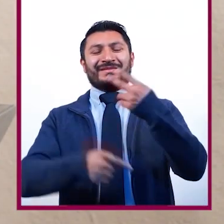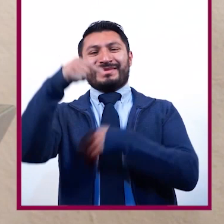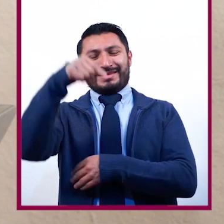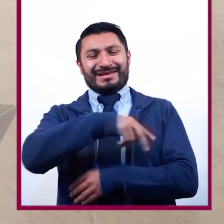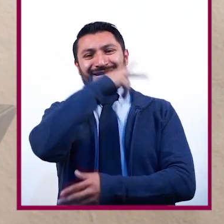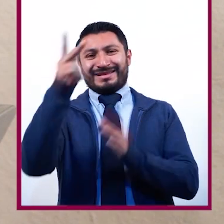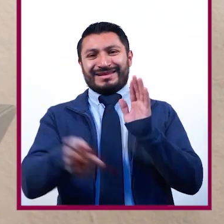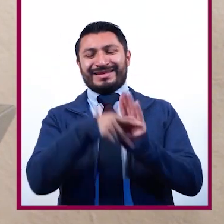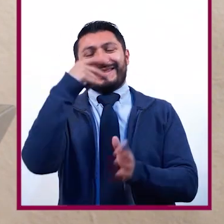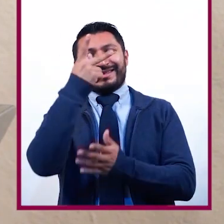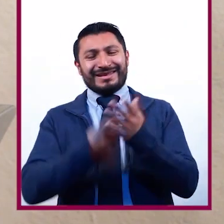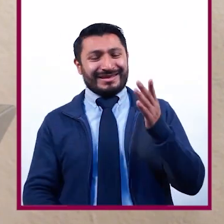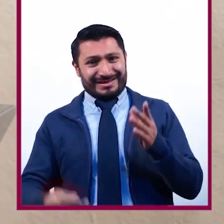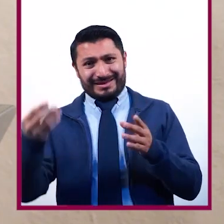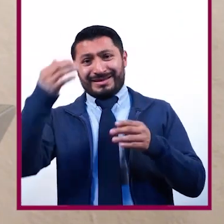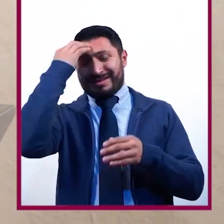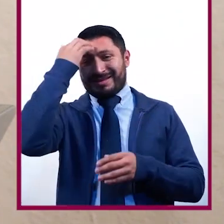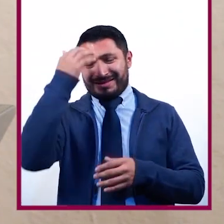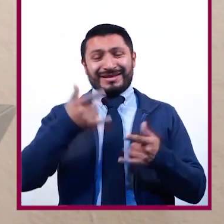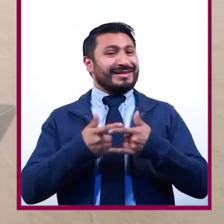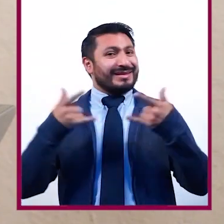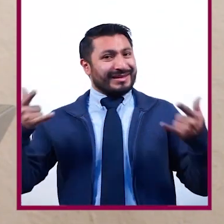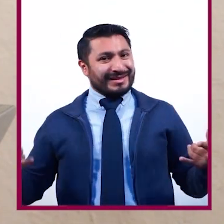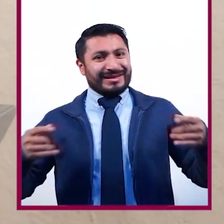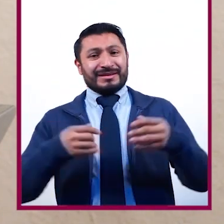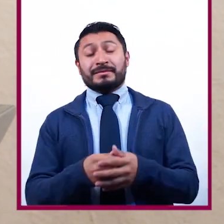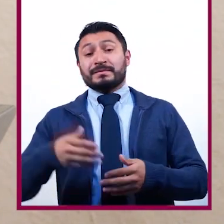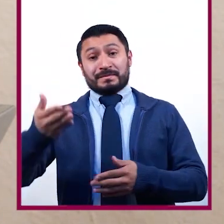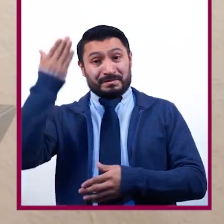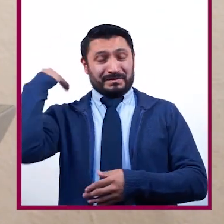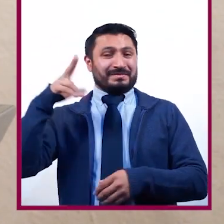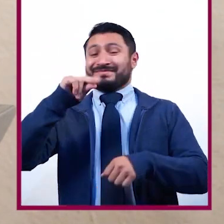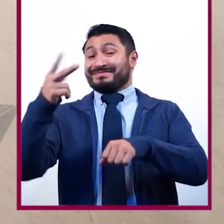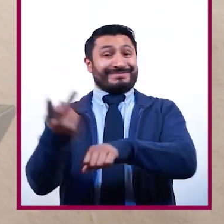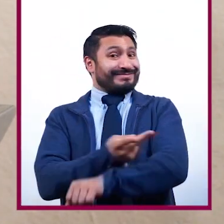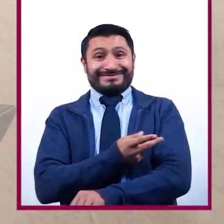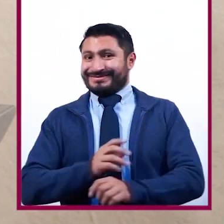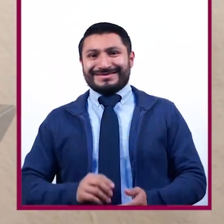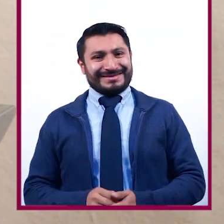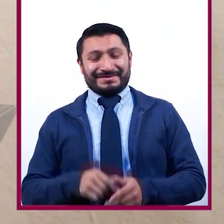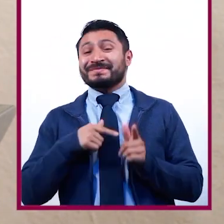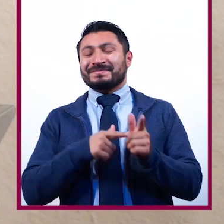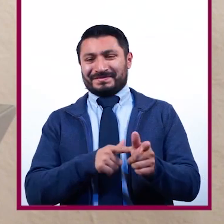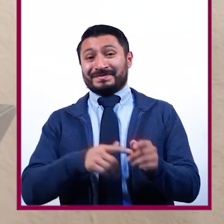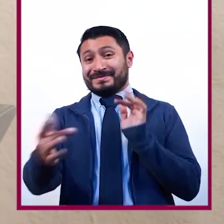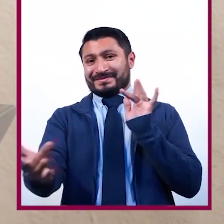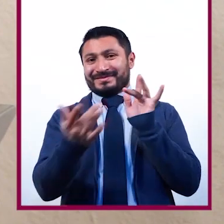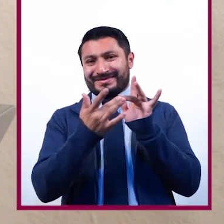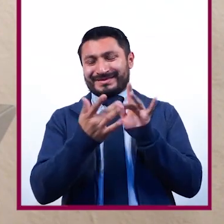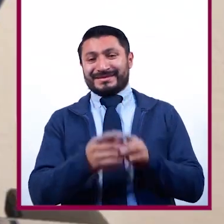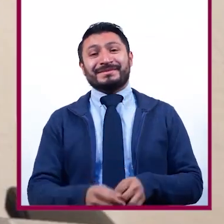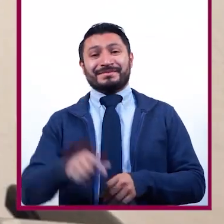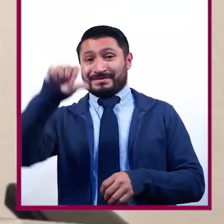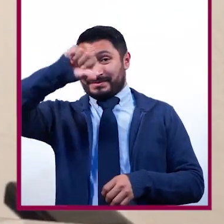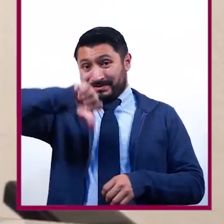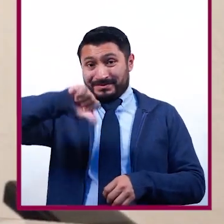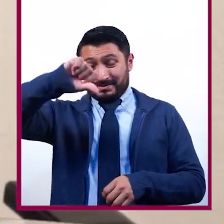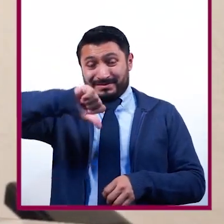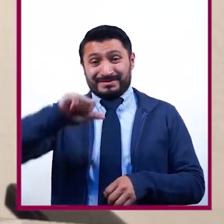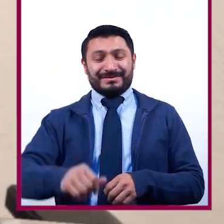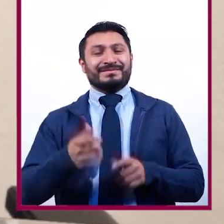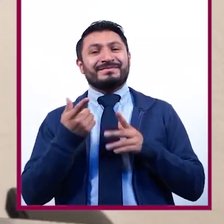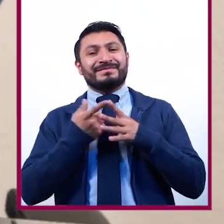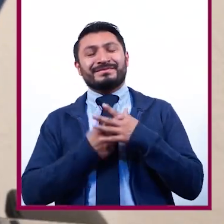gusto darte la bienvenida a un programa más de nuestro programa de conciencia histórica. El pasado no ha pasado. ¡Conéctate! En esta